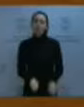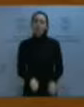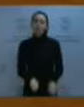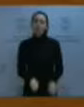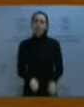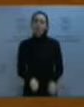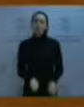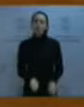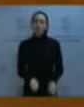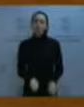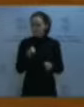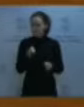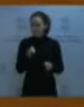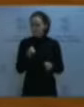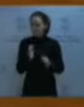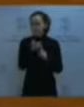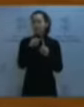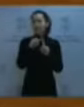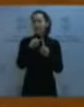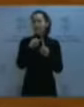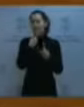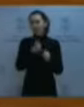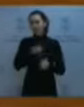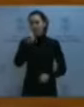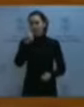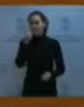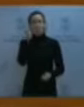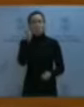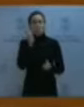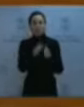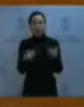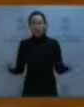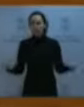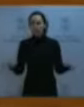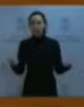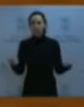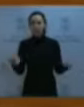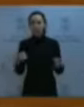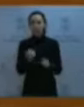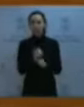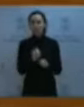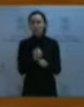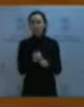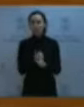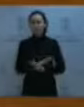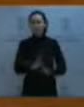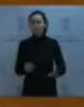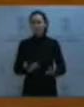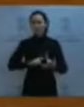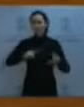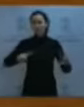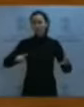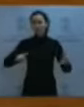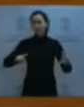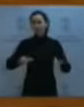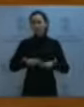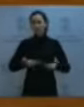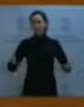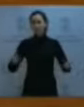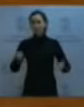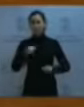oportunidades, no se incentiva el empleo para las mujeres, de manera que salgan estadísticamente de la situación de desempleo que